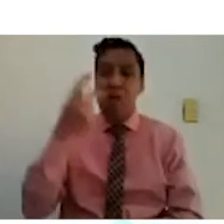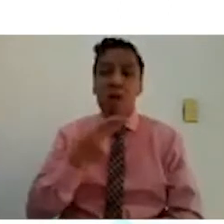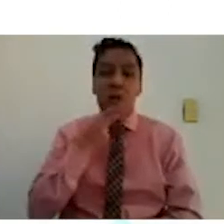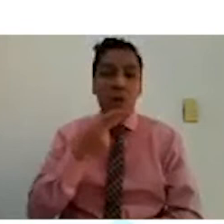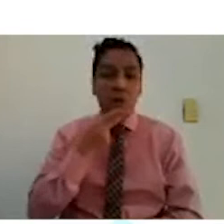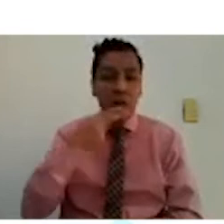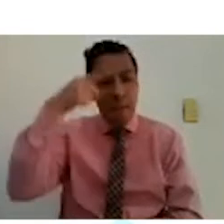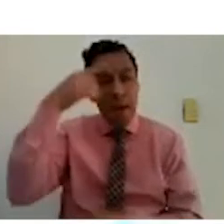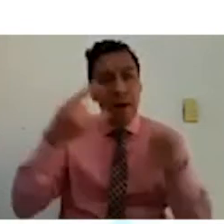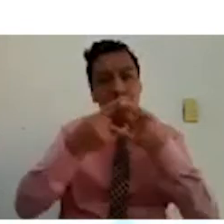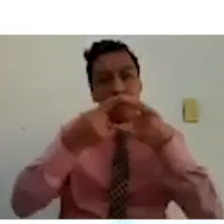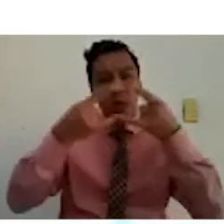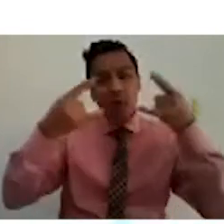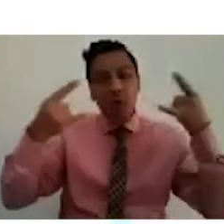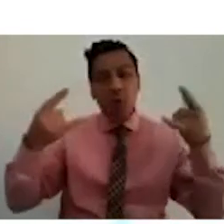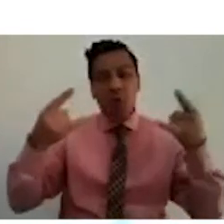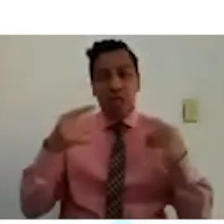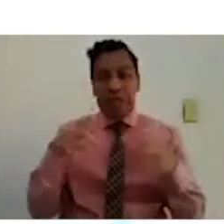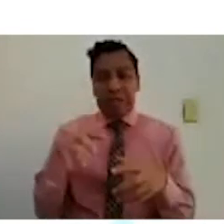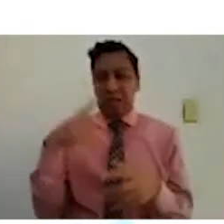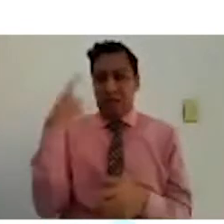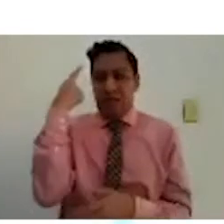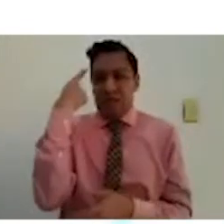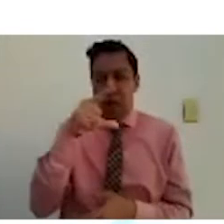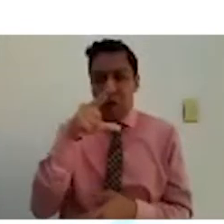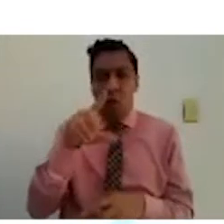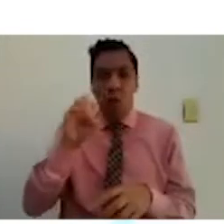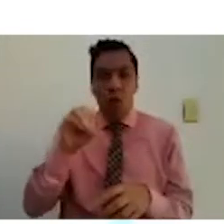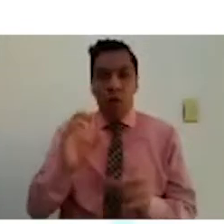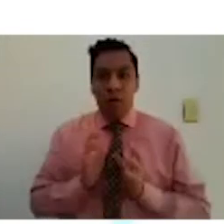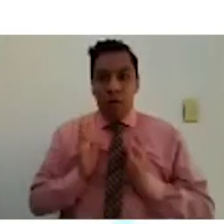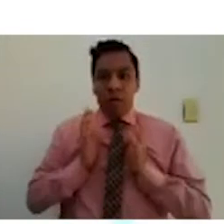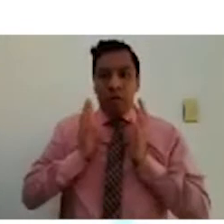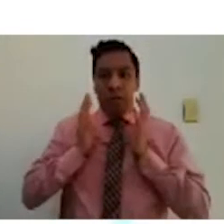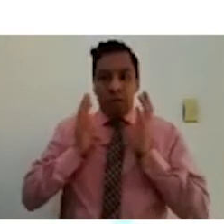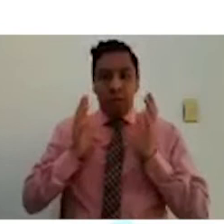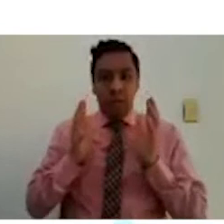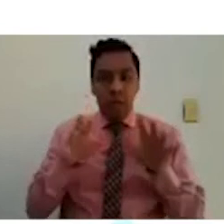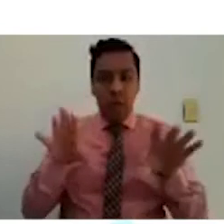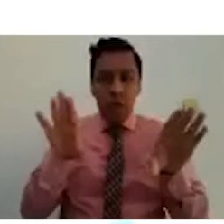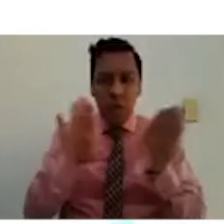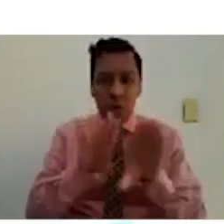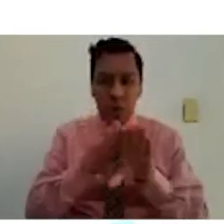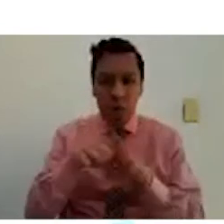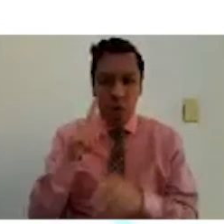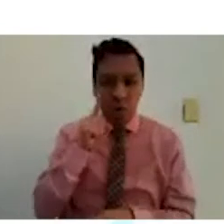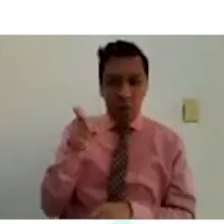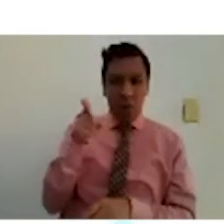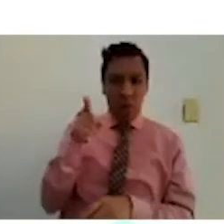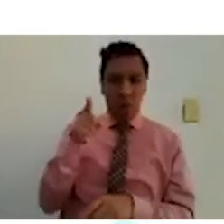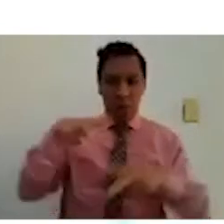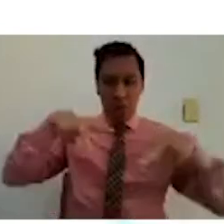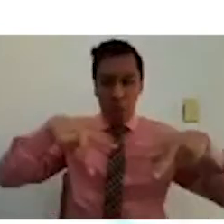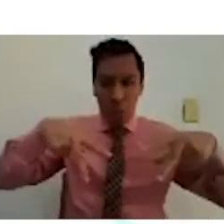historia, creando un ambiente de horror y suspenso. Para ello, Murnau se trasladó hasta el castillo de Orava, en